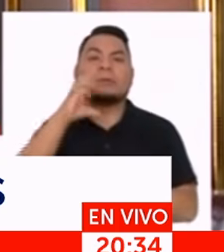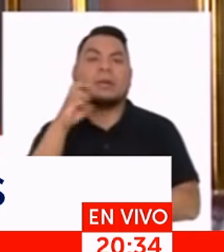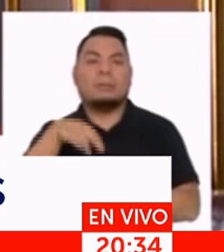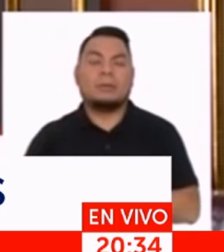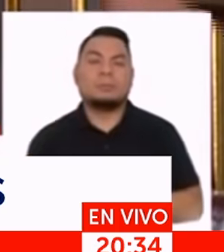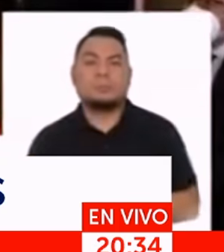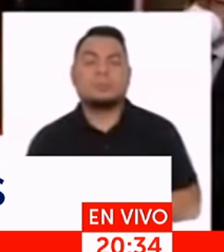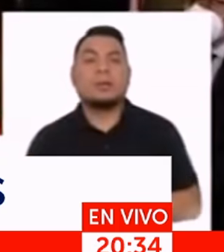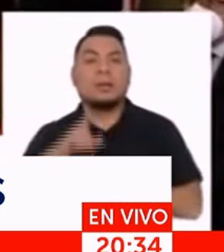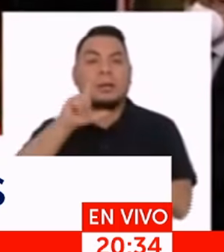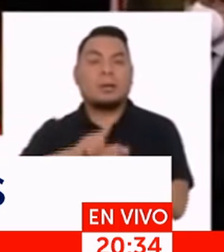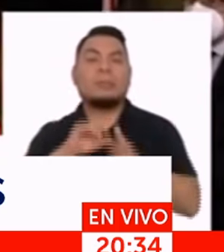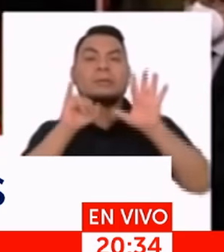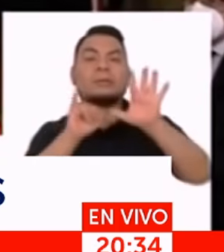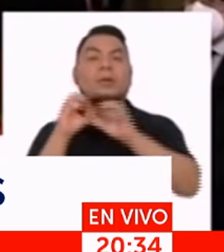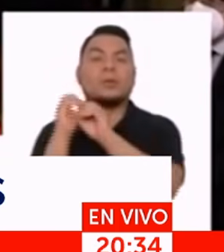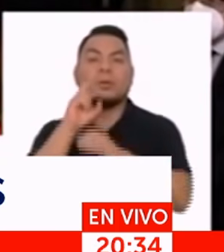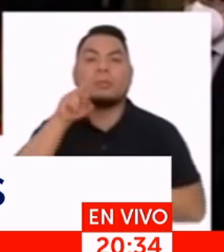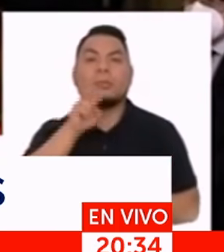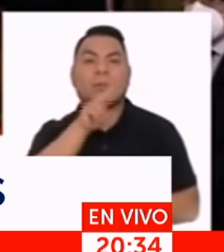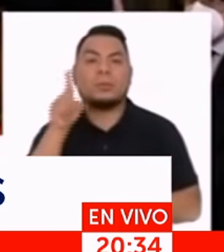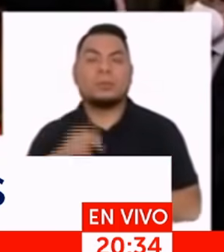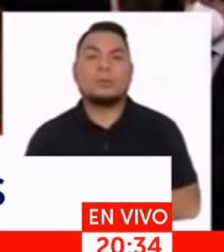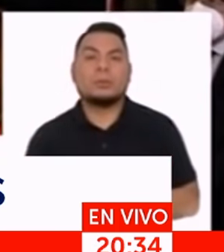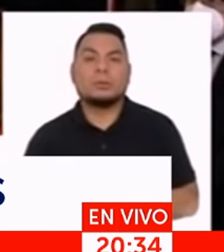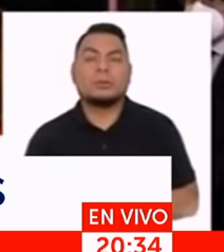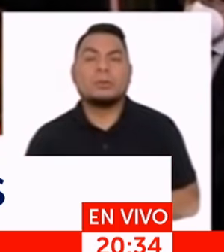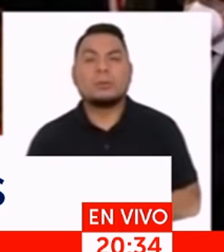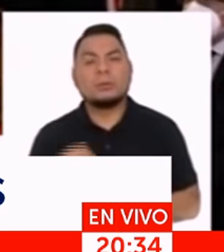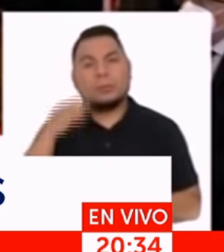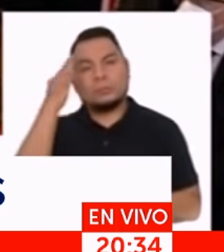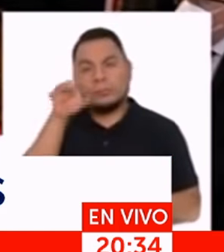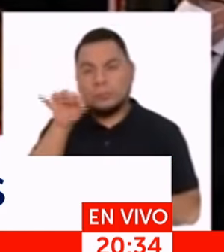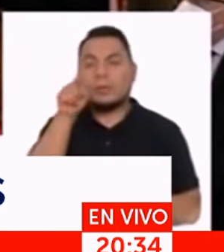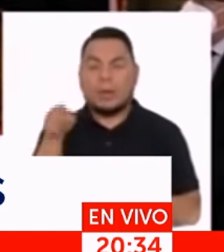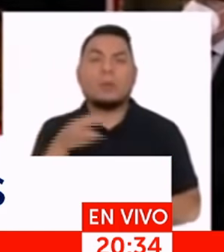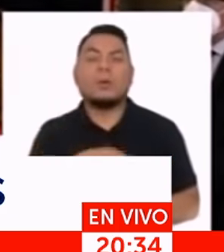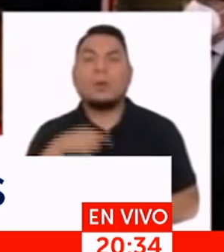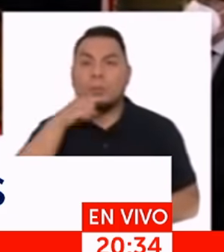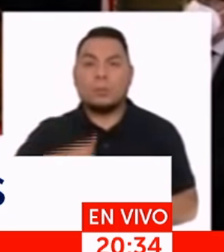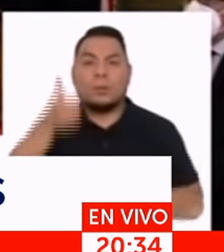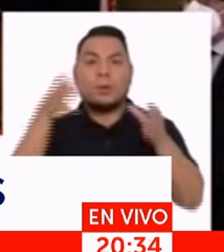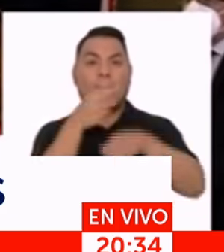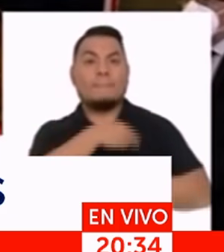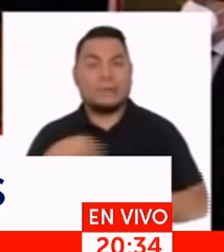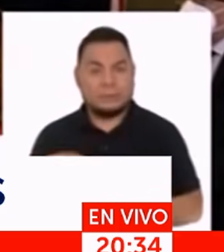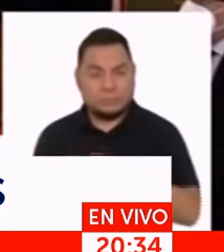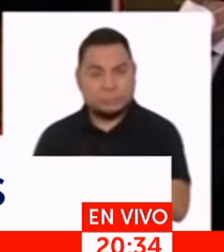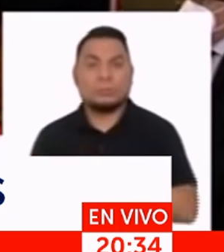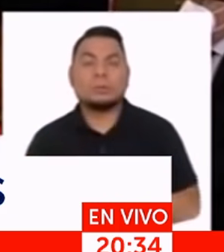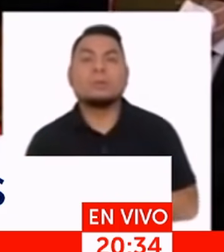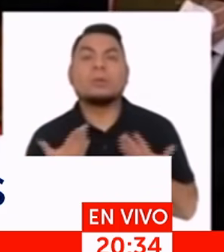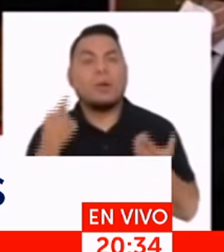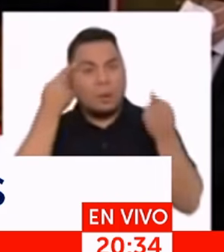esta cobertura exitosa en razón a la juramentación del nuevo gabinete del gobierno